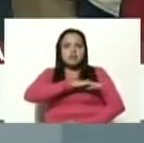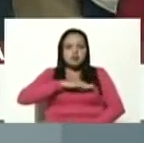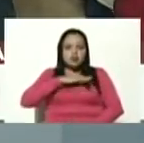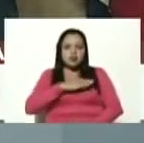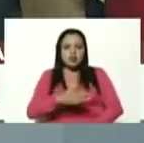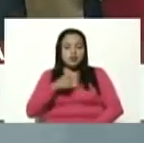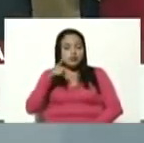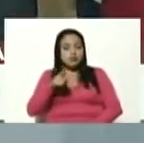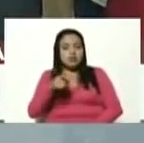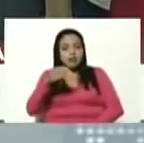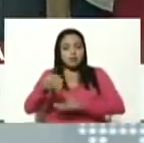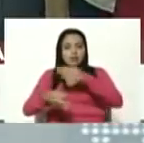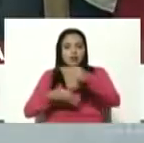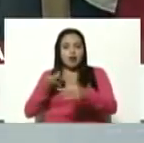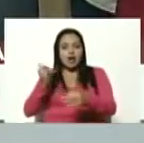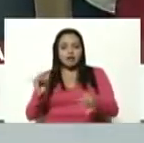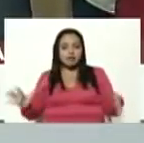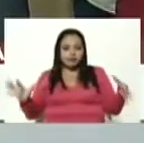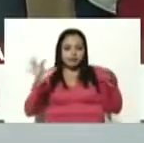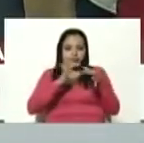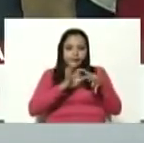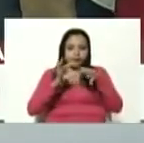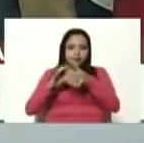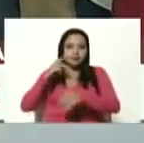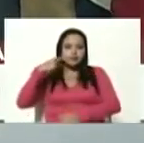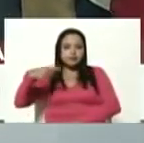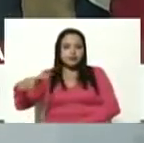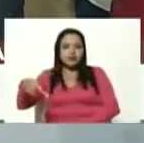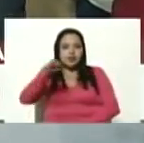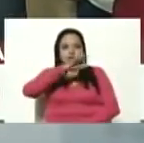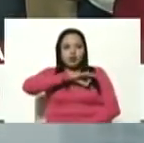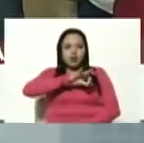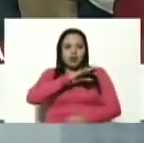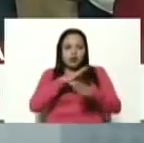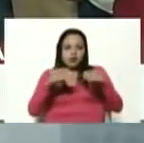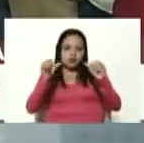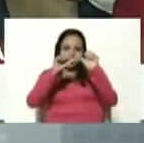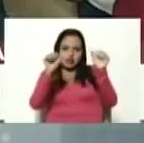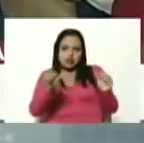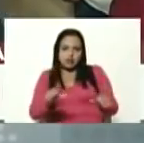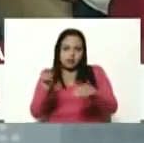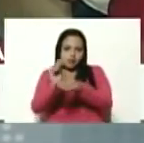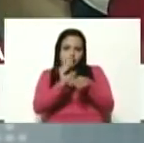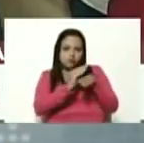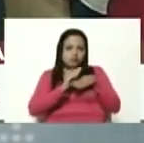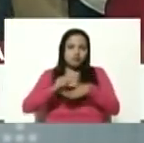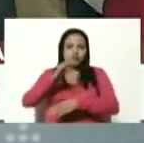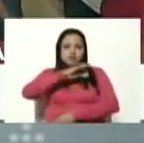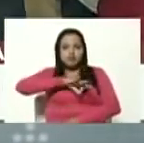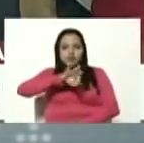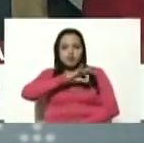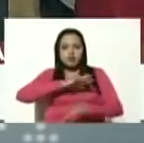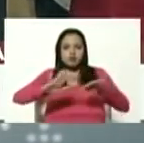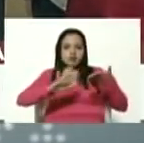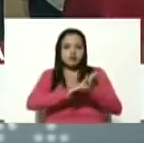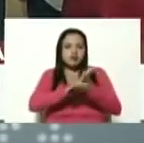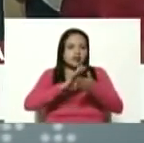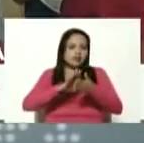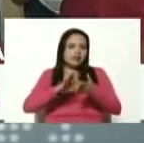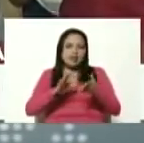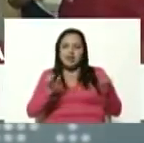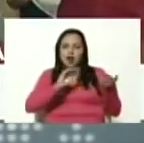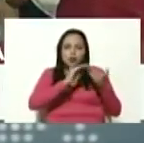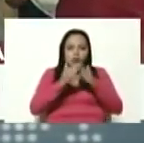ideó, es el articulador de la política social, de todo el sistema de protección social en lo territorial, en lo más